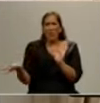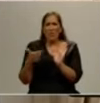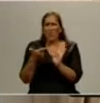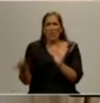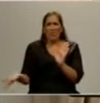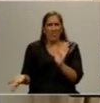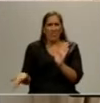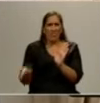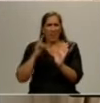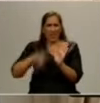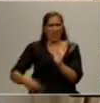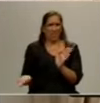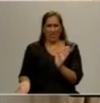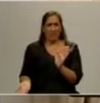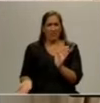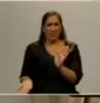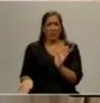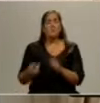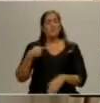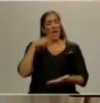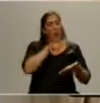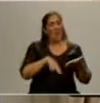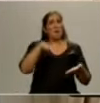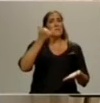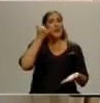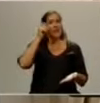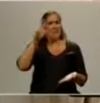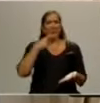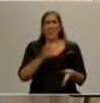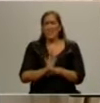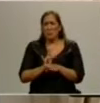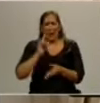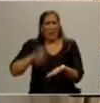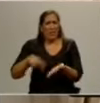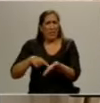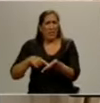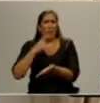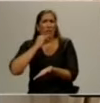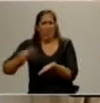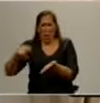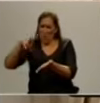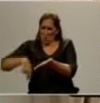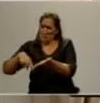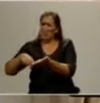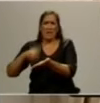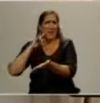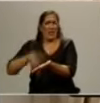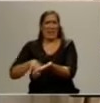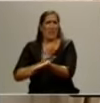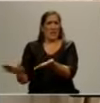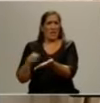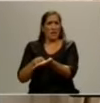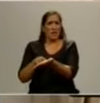procesalista y penalista, el doctor Julio Mayer, decía que es tan absurda la denuncia que aún cuando hubieran tenido lugar